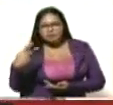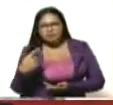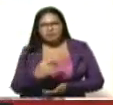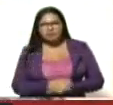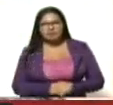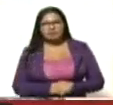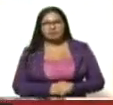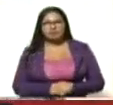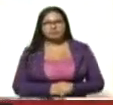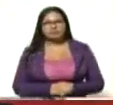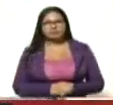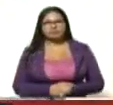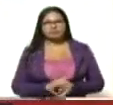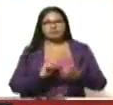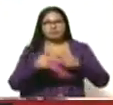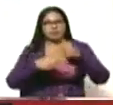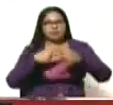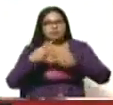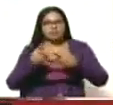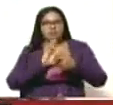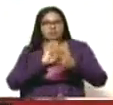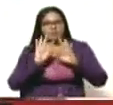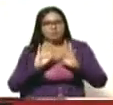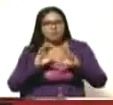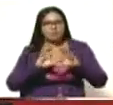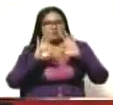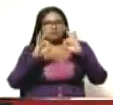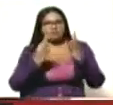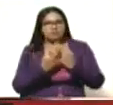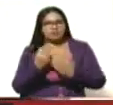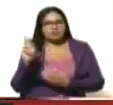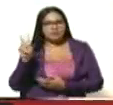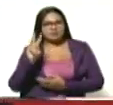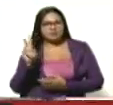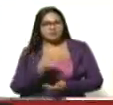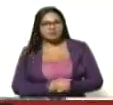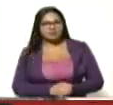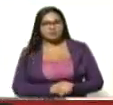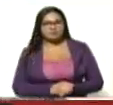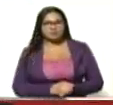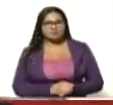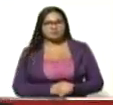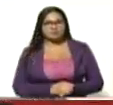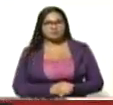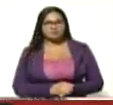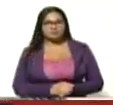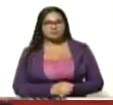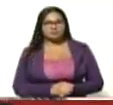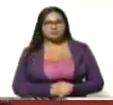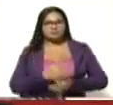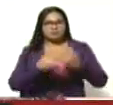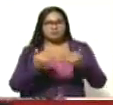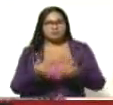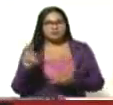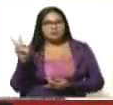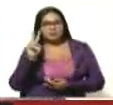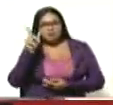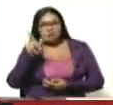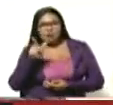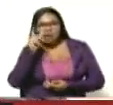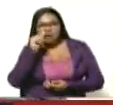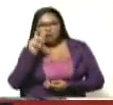se vuelva un producto de la canasta familiar del venezolano. Quizás el venezolano no lo sabe, pero a